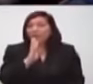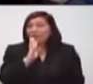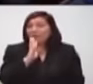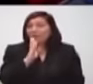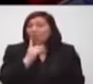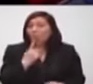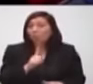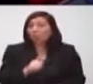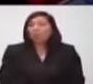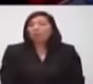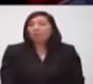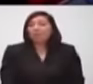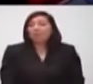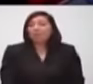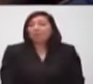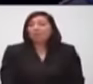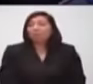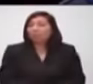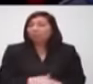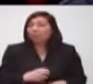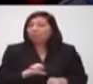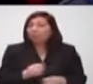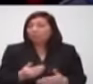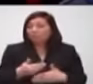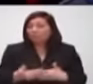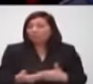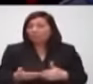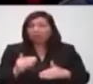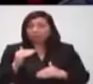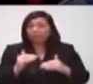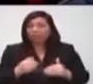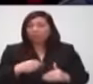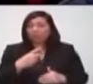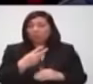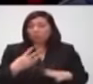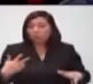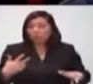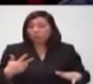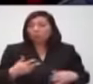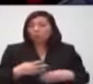durante la campaña su plan de realizar un paso a desnivel el 28 de julio.